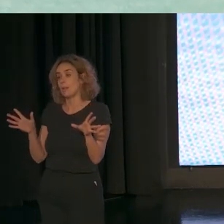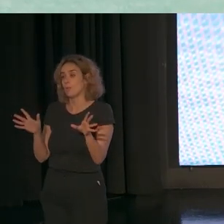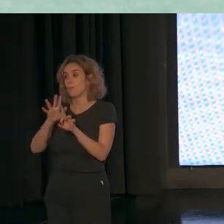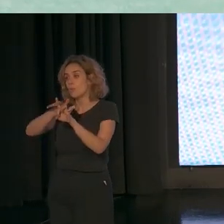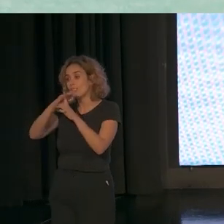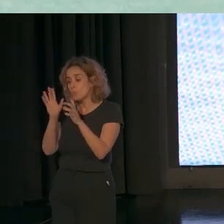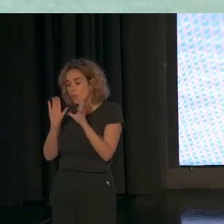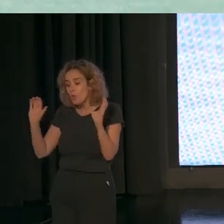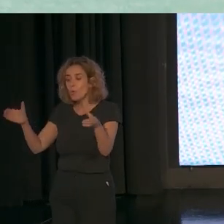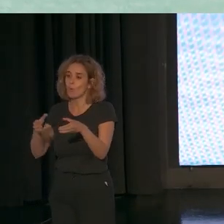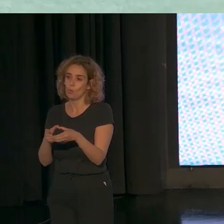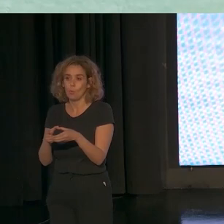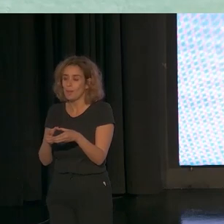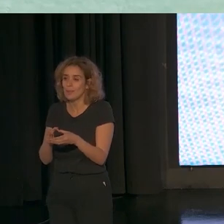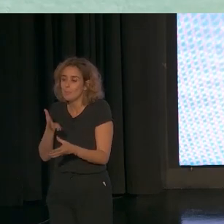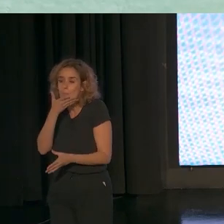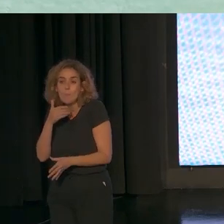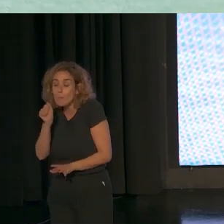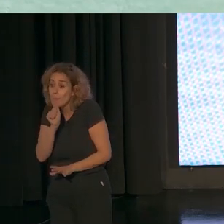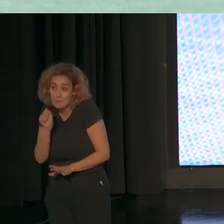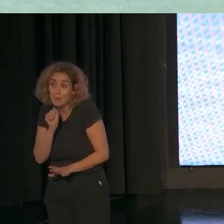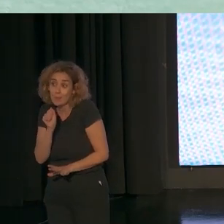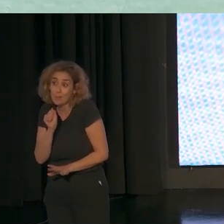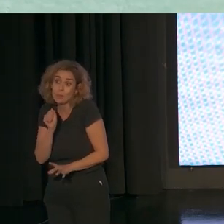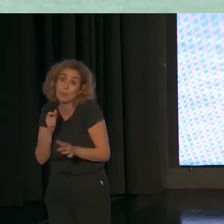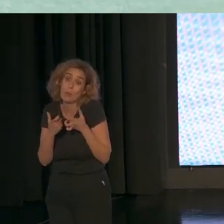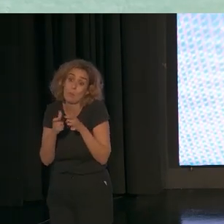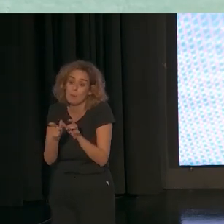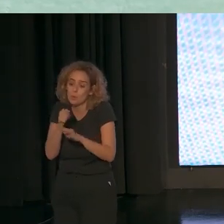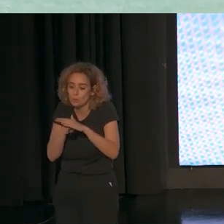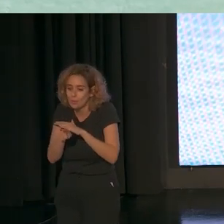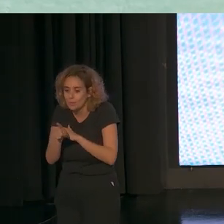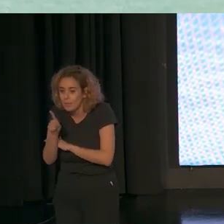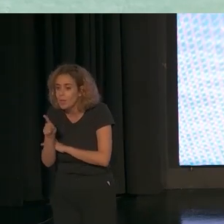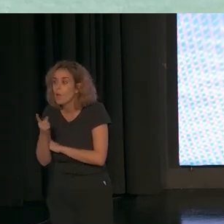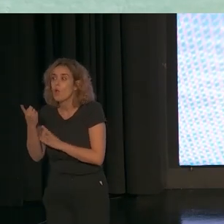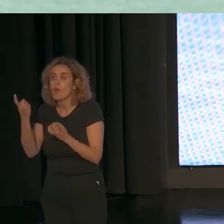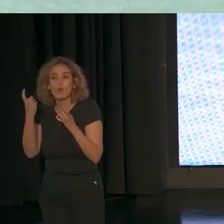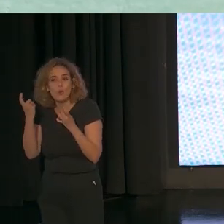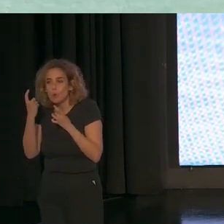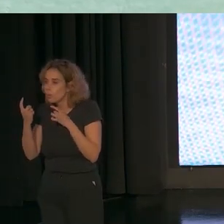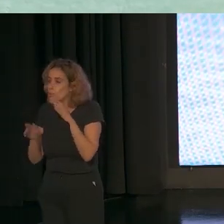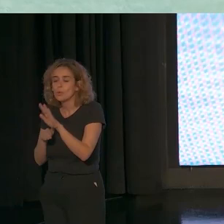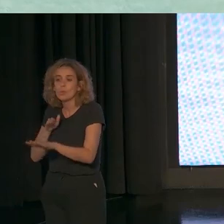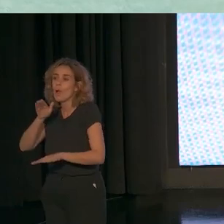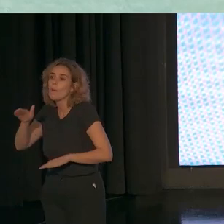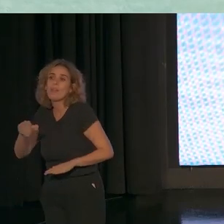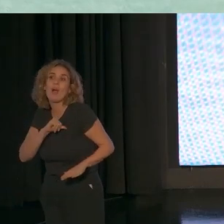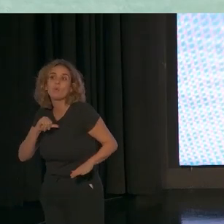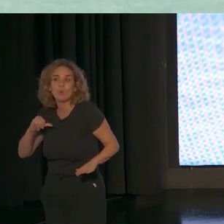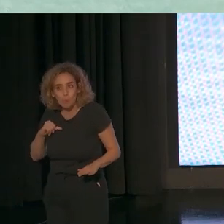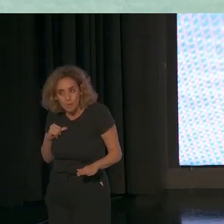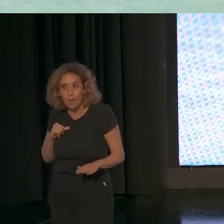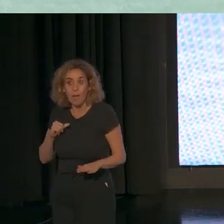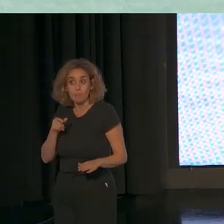situación grupal es muy enriquecedora para algunos ámbitos de desarrollo los niños avanzan muchísimo por ejemplo en autonomía en